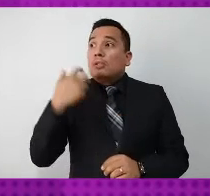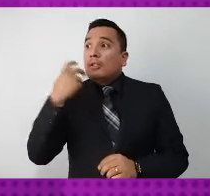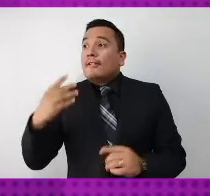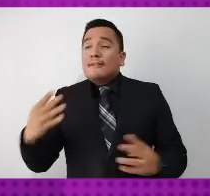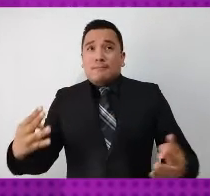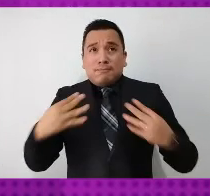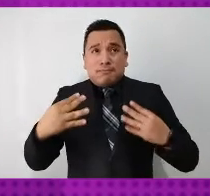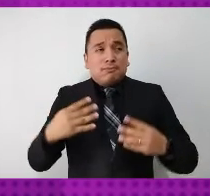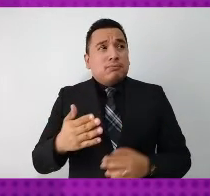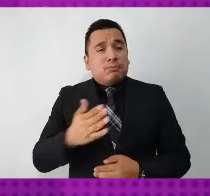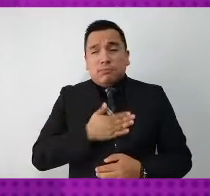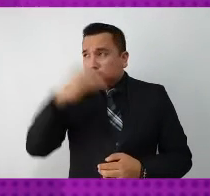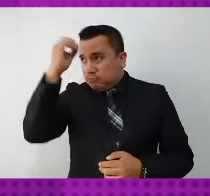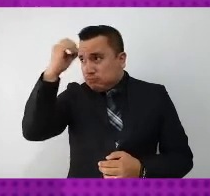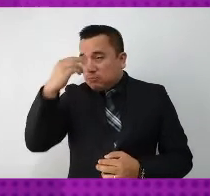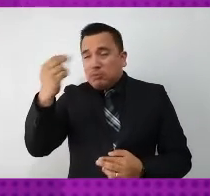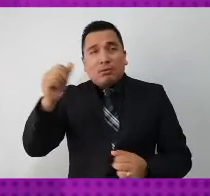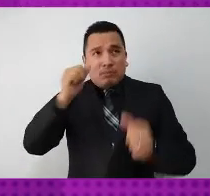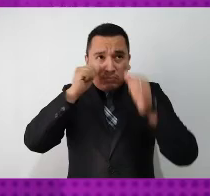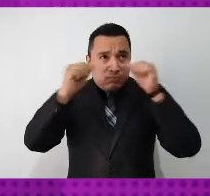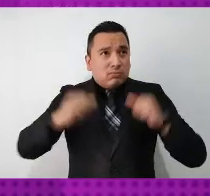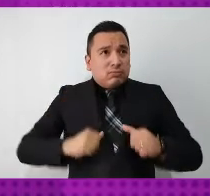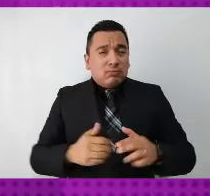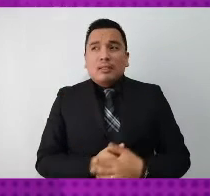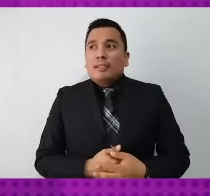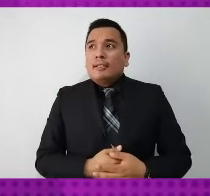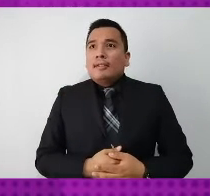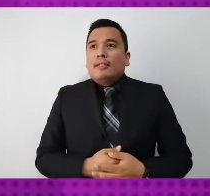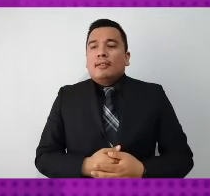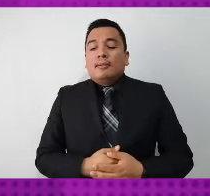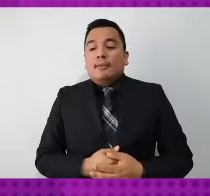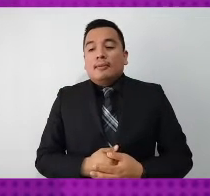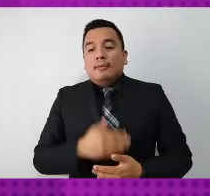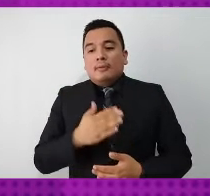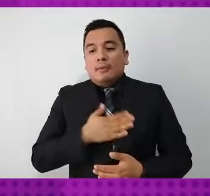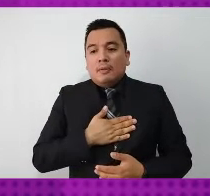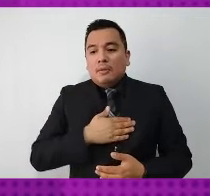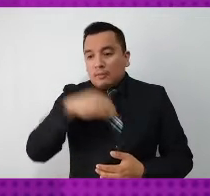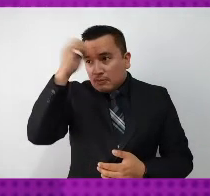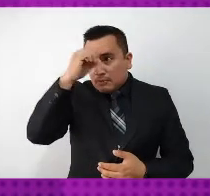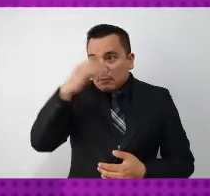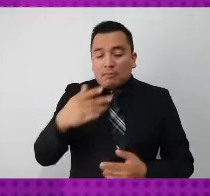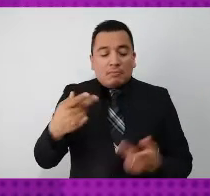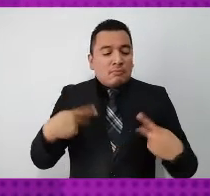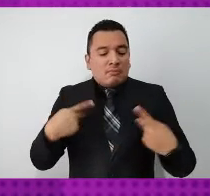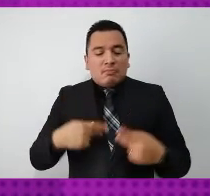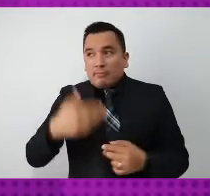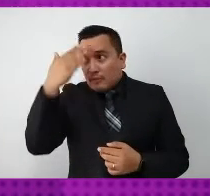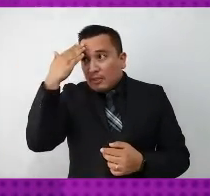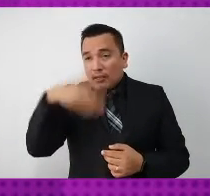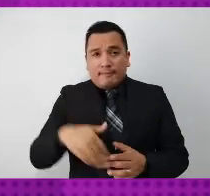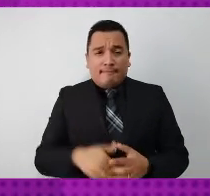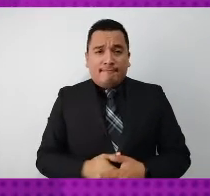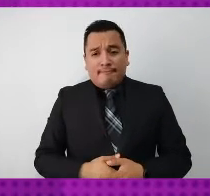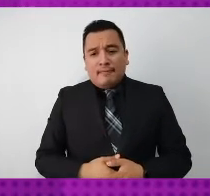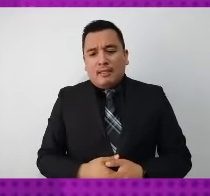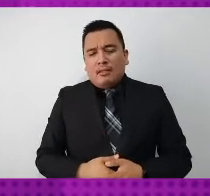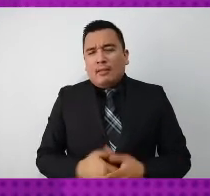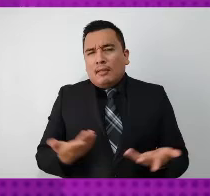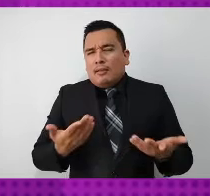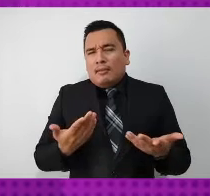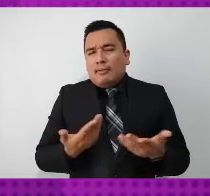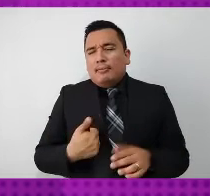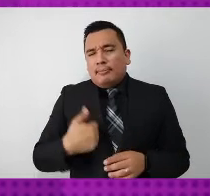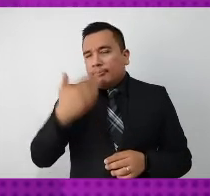escuchada que esa opinión se tome en cuenta sobre todo obviamente no es lo mismo hace tres años a cómo estamos ahorita